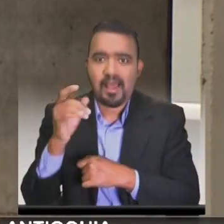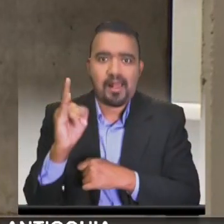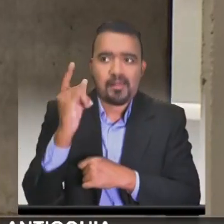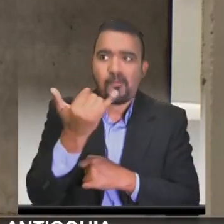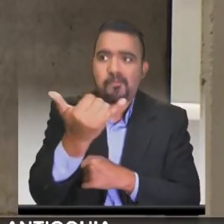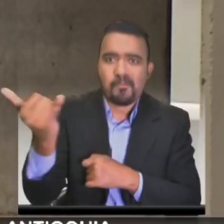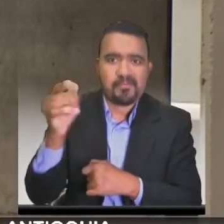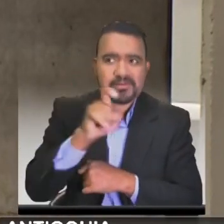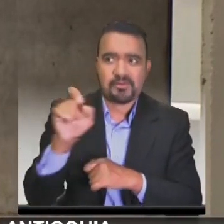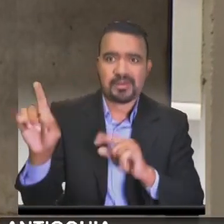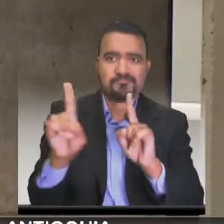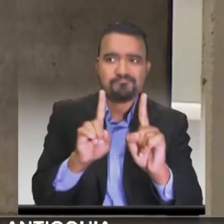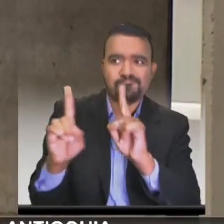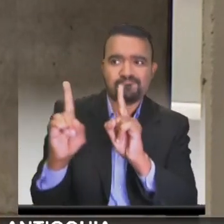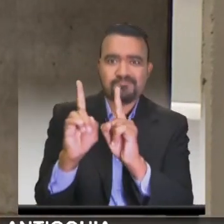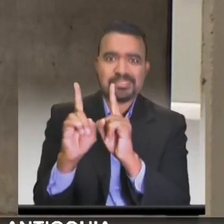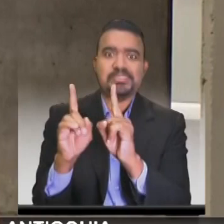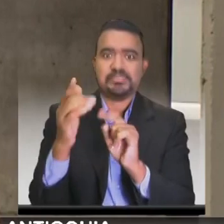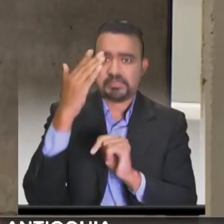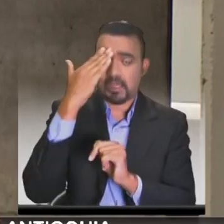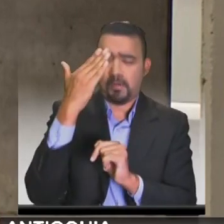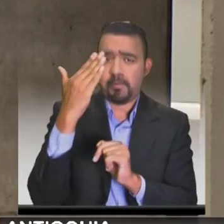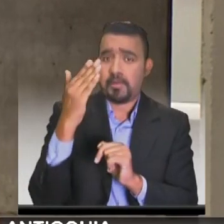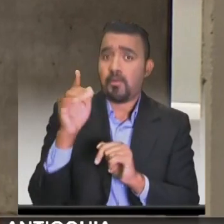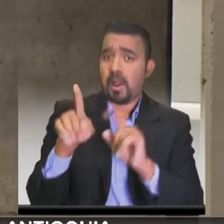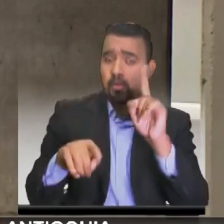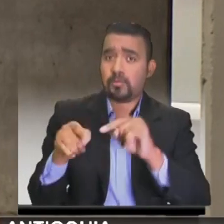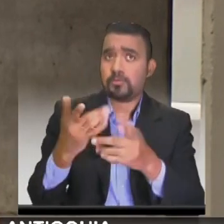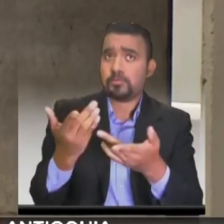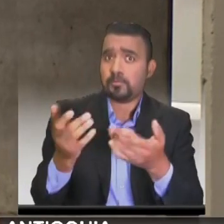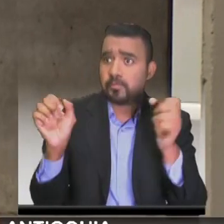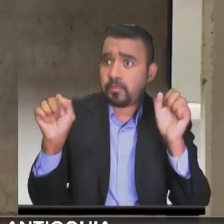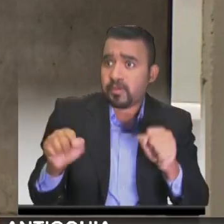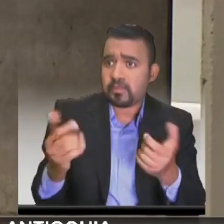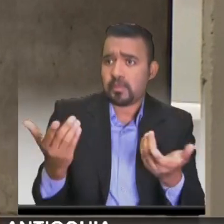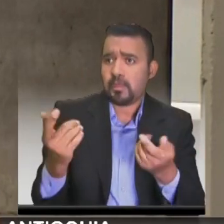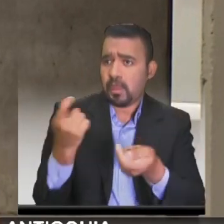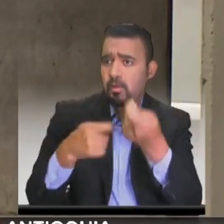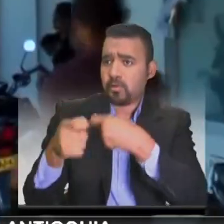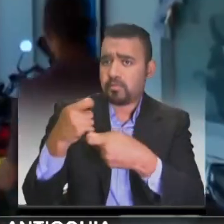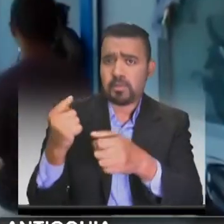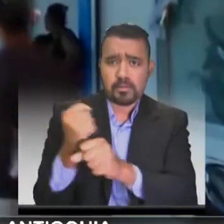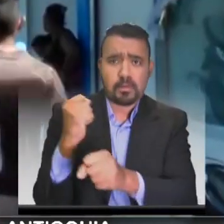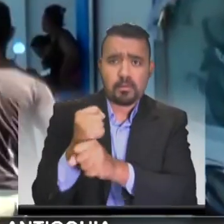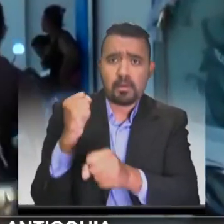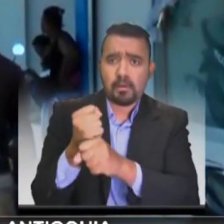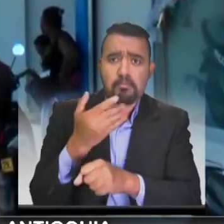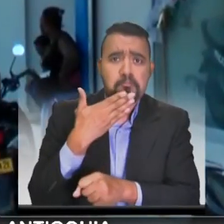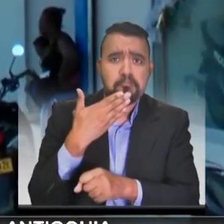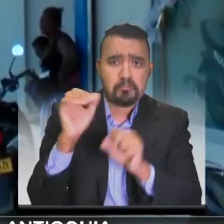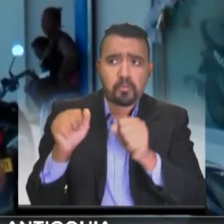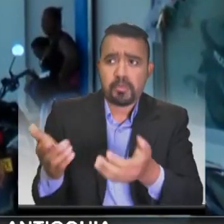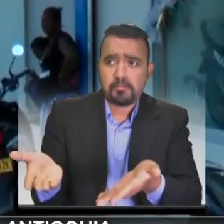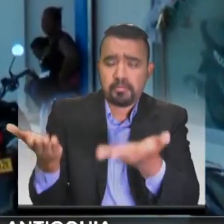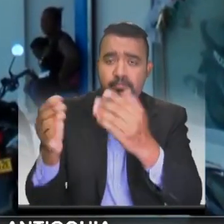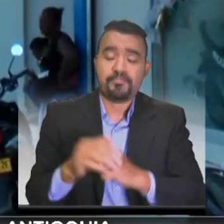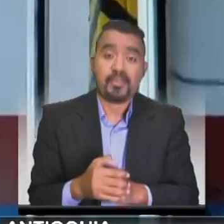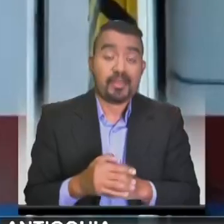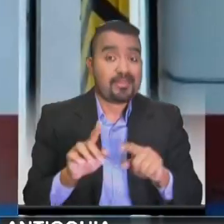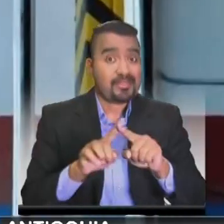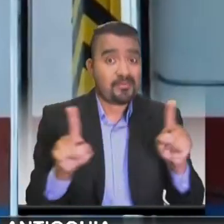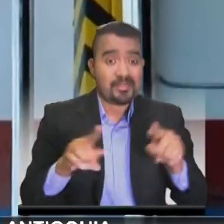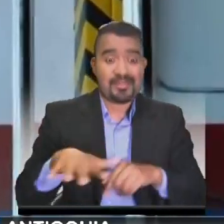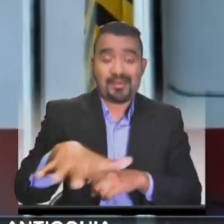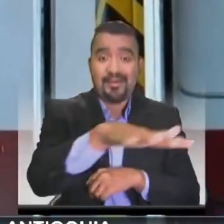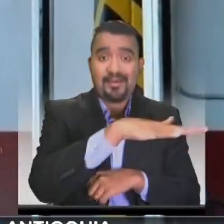el distanciamiento, pero que en general tienen más posibilidad de tener todas sus actividades económicas abiertas. En otras regiones como Urabá y